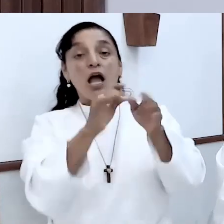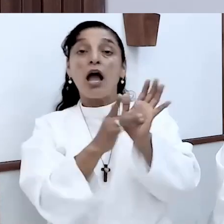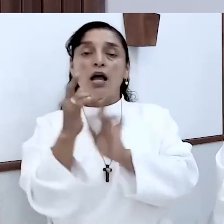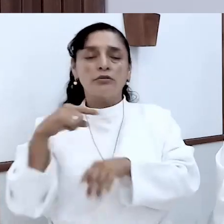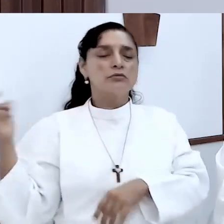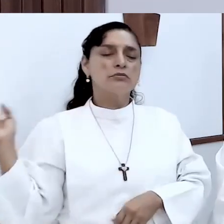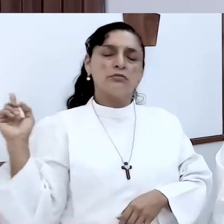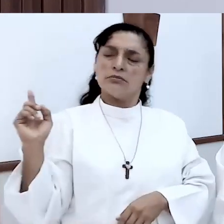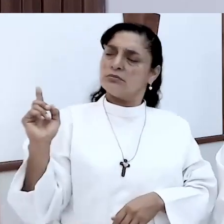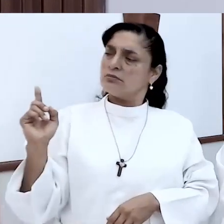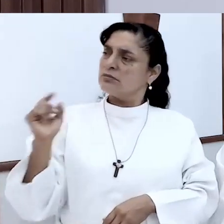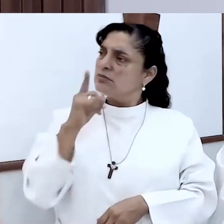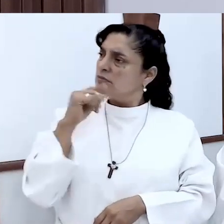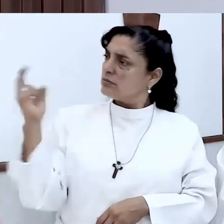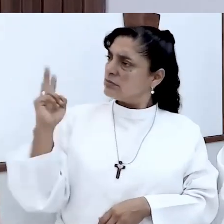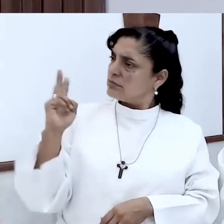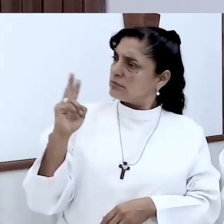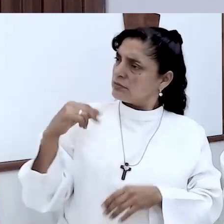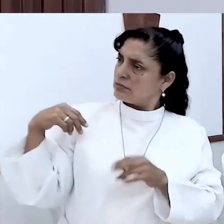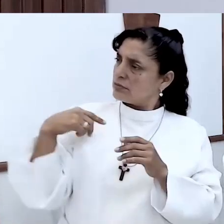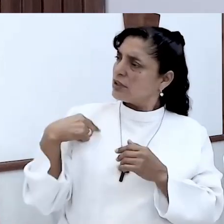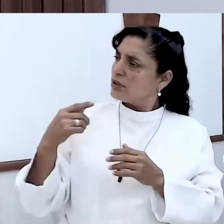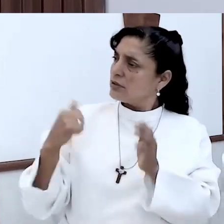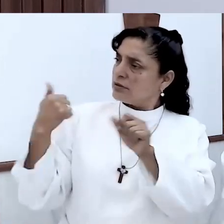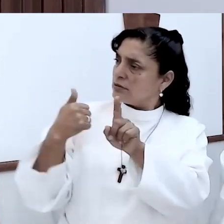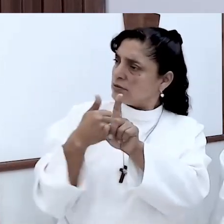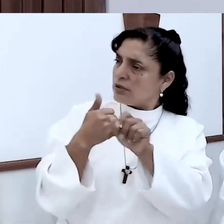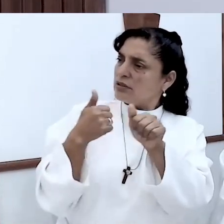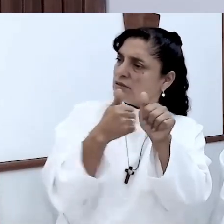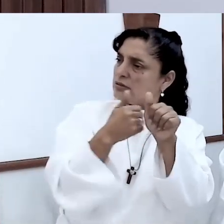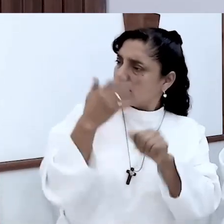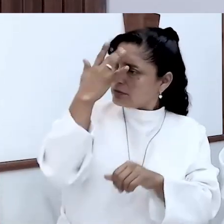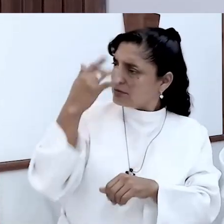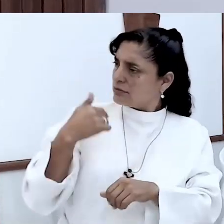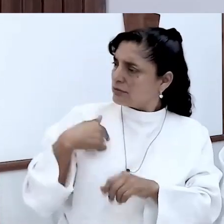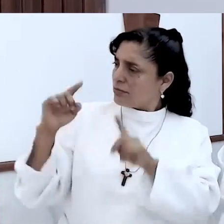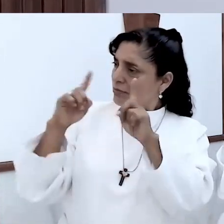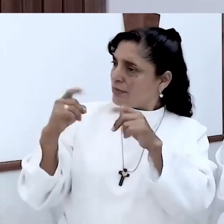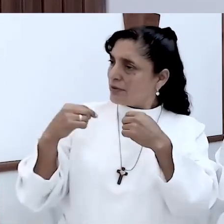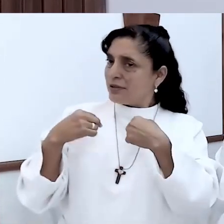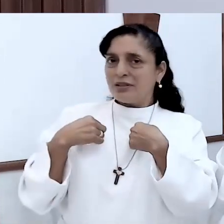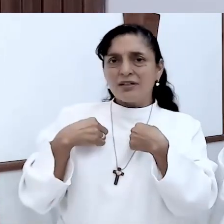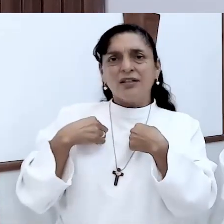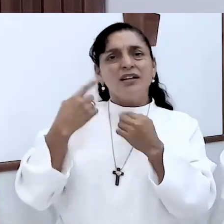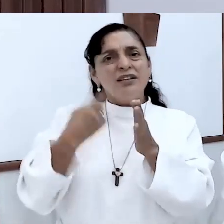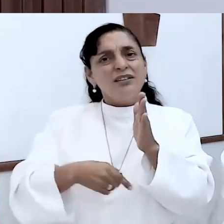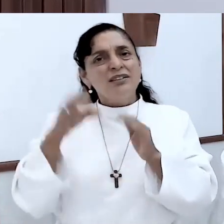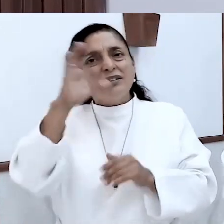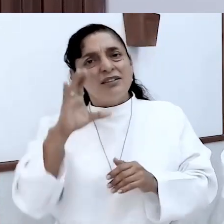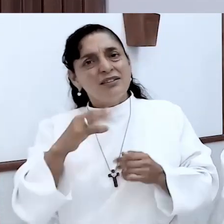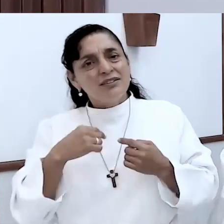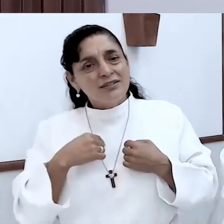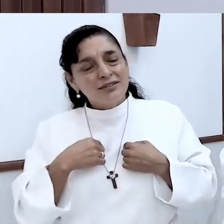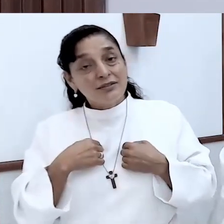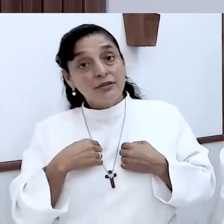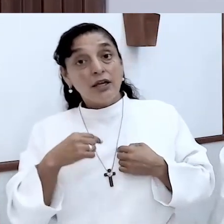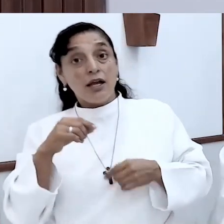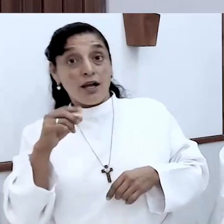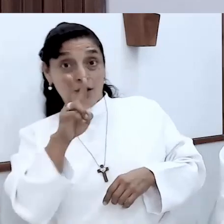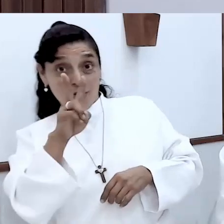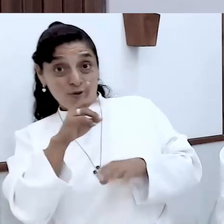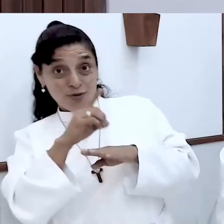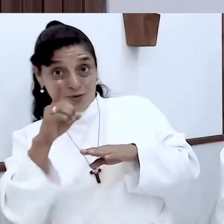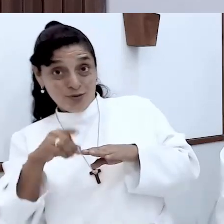y, viendo que los seguían, les preguntó: «¿Qué buscan?». Ellos le